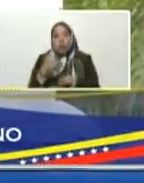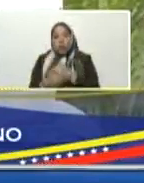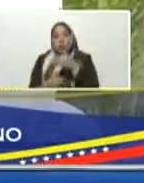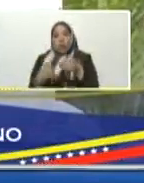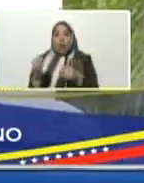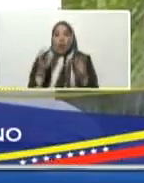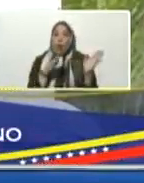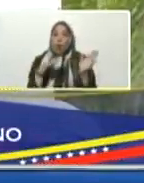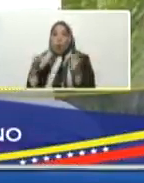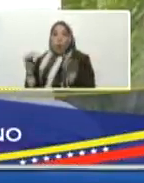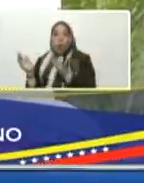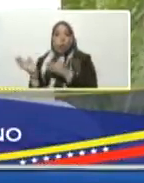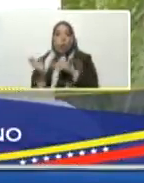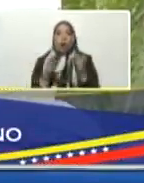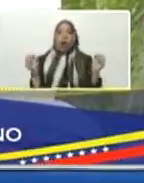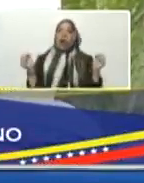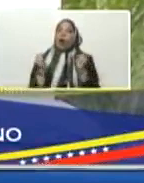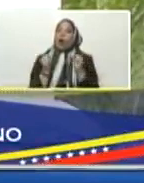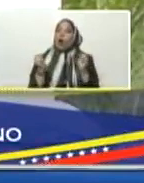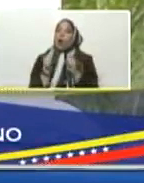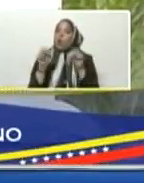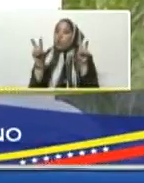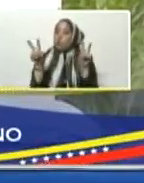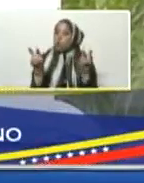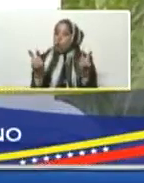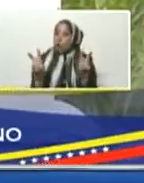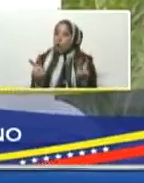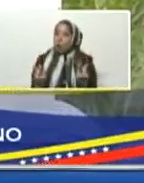aire acondicionado para todo este nuevo